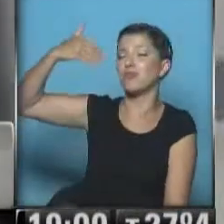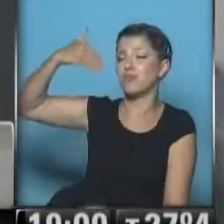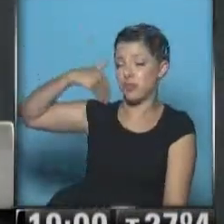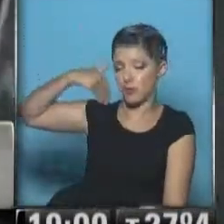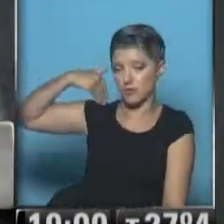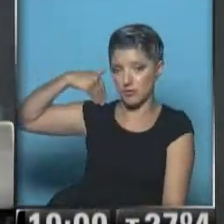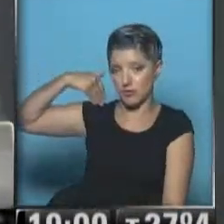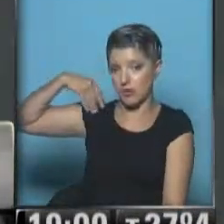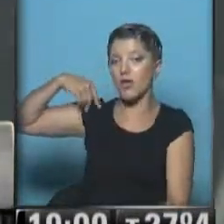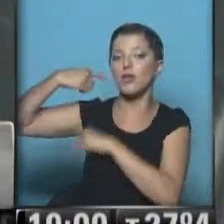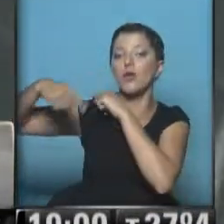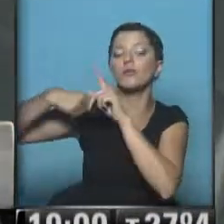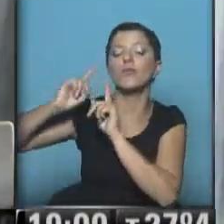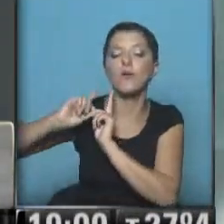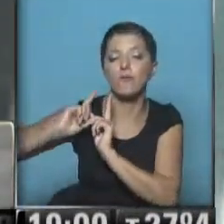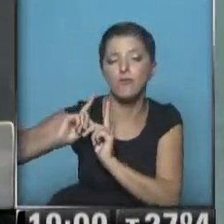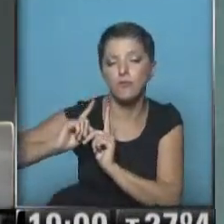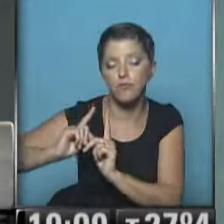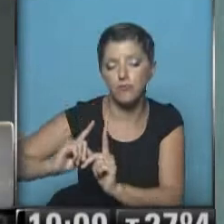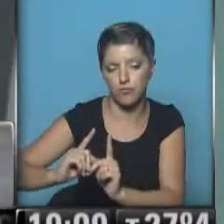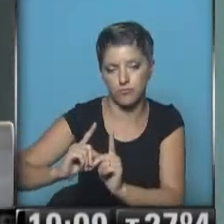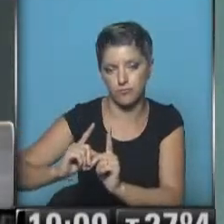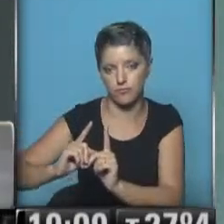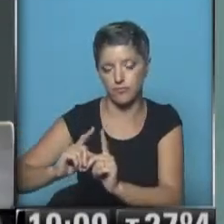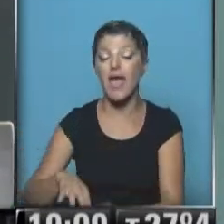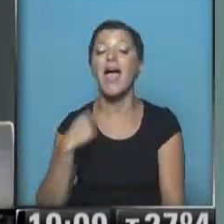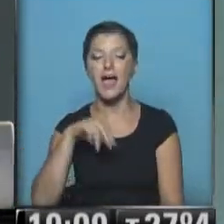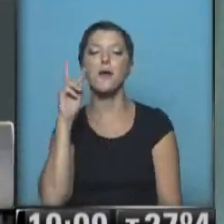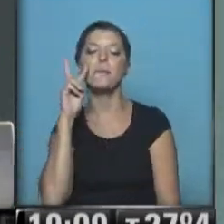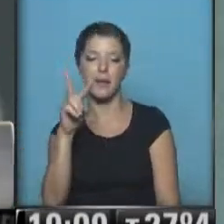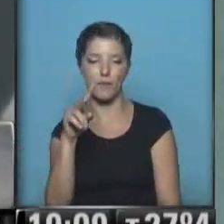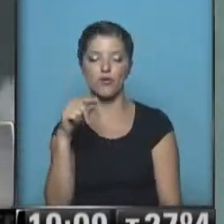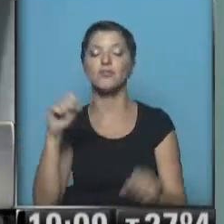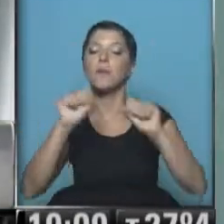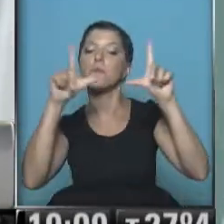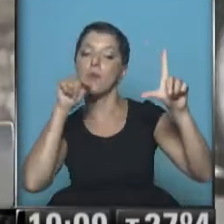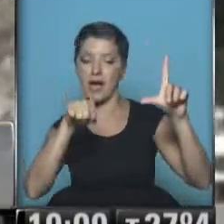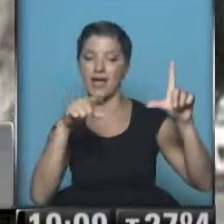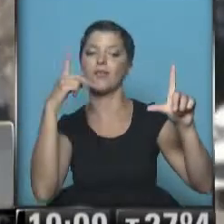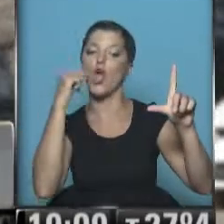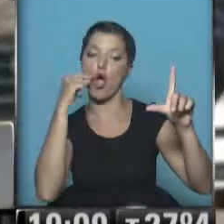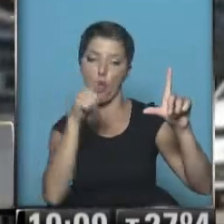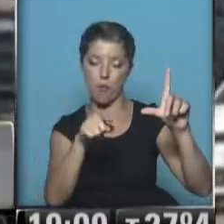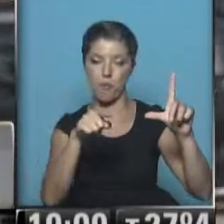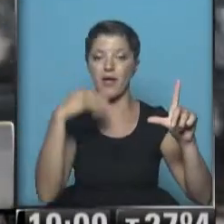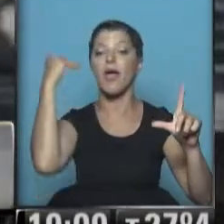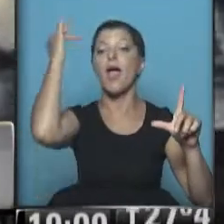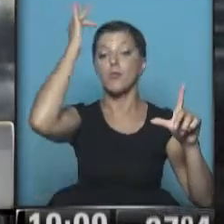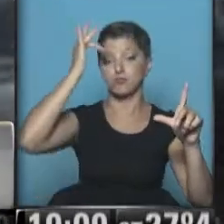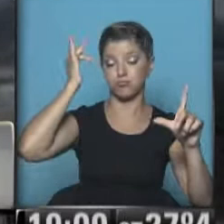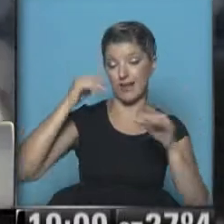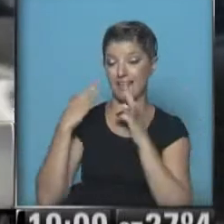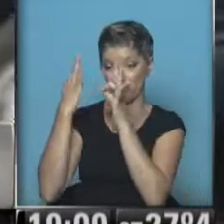está sufriendo, herido y sangrando. Ahí vemos justamente las imágenes del patriarca que llegó a la ciudad de Belén.